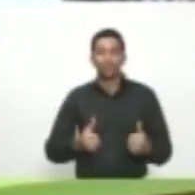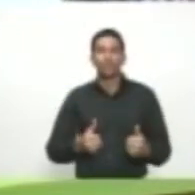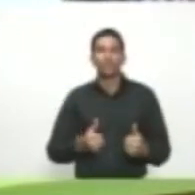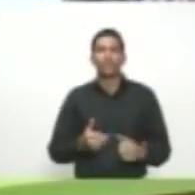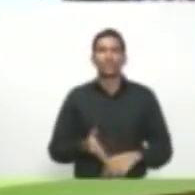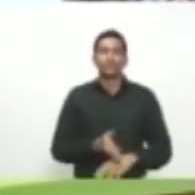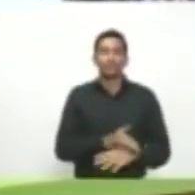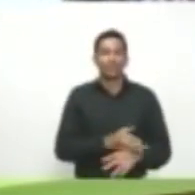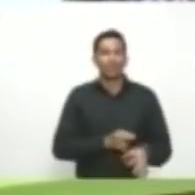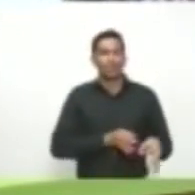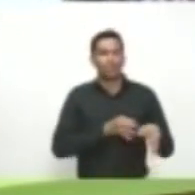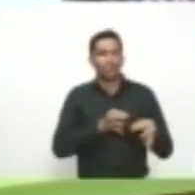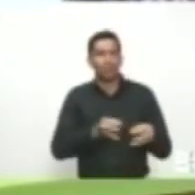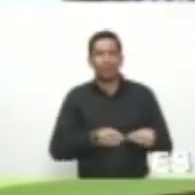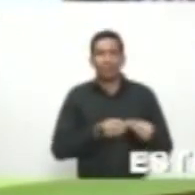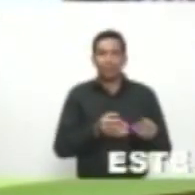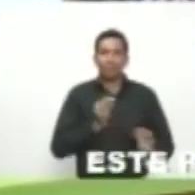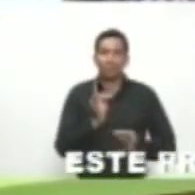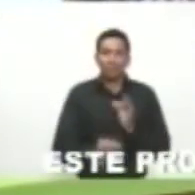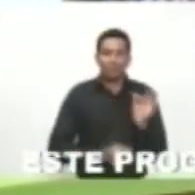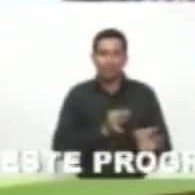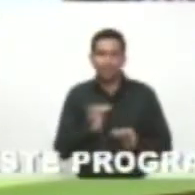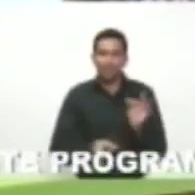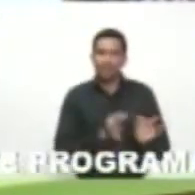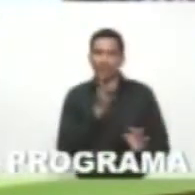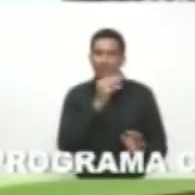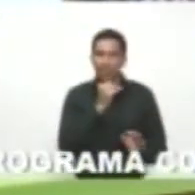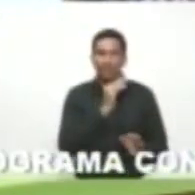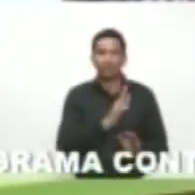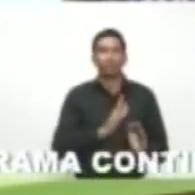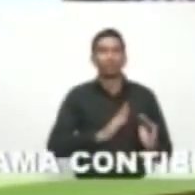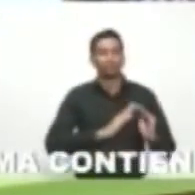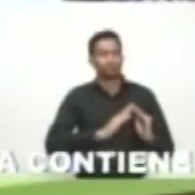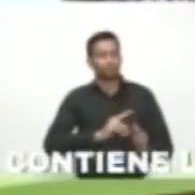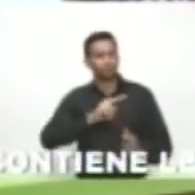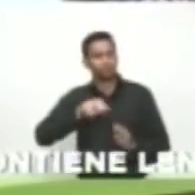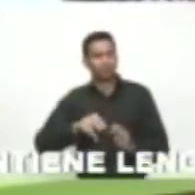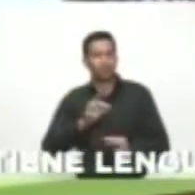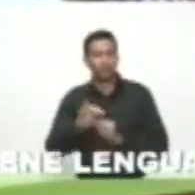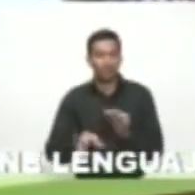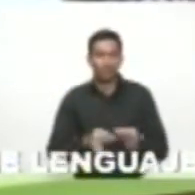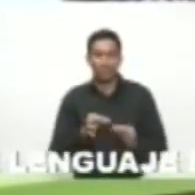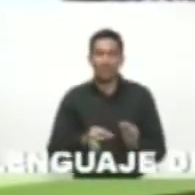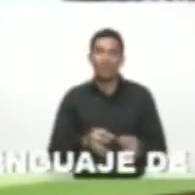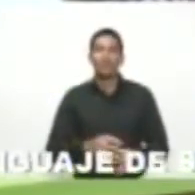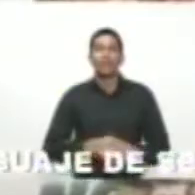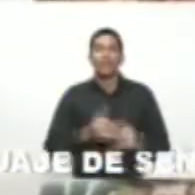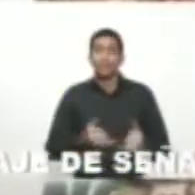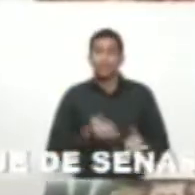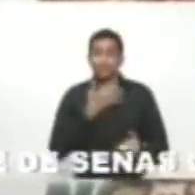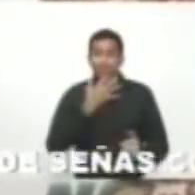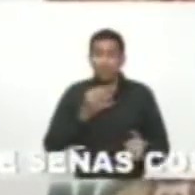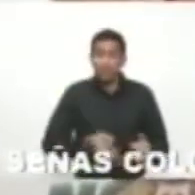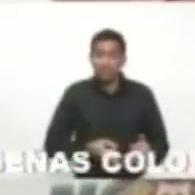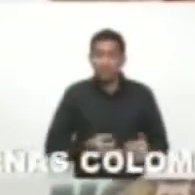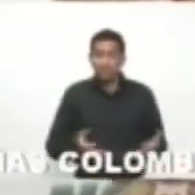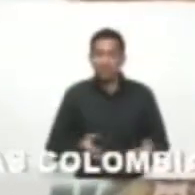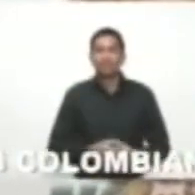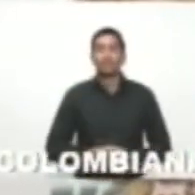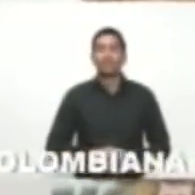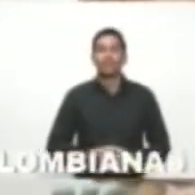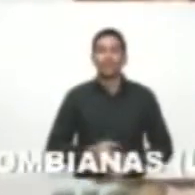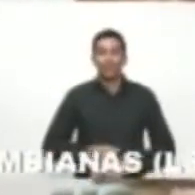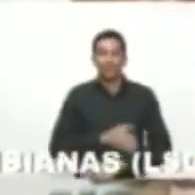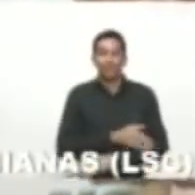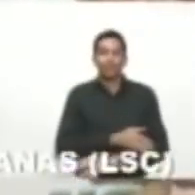requería. La EPS que le presta el servicio domiciliario le cumplió a esta paciente. Luego de la denuncia